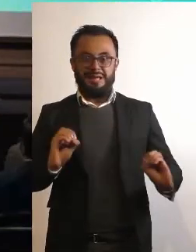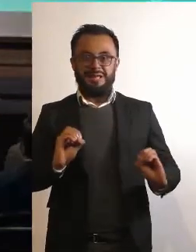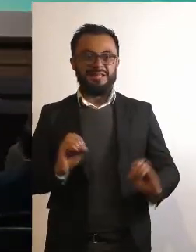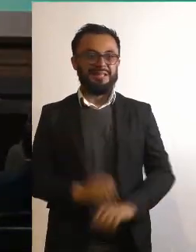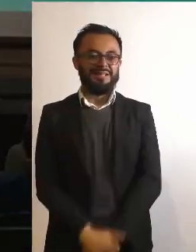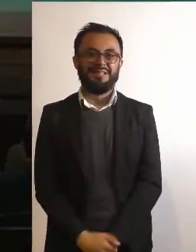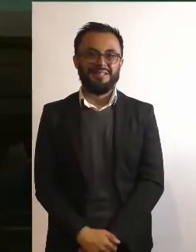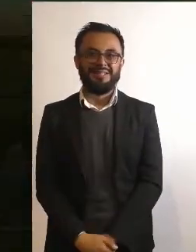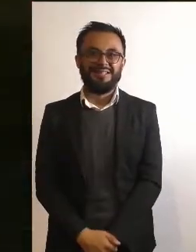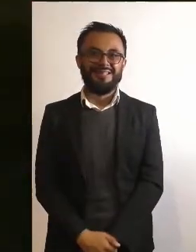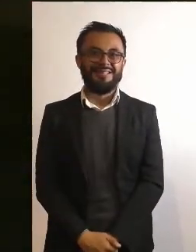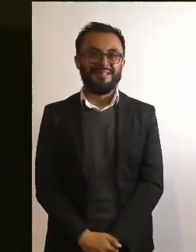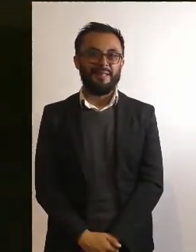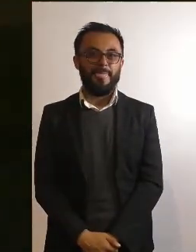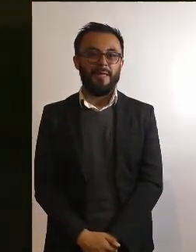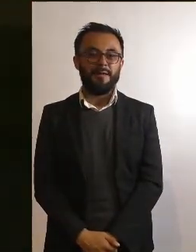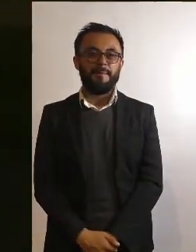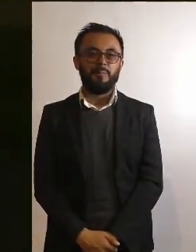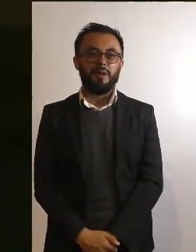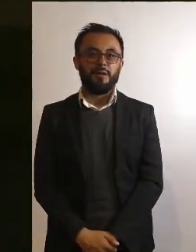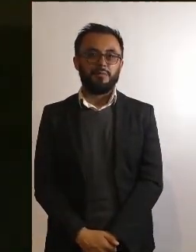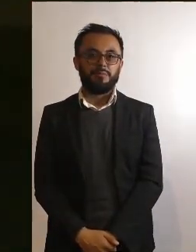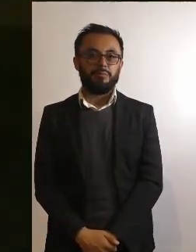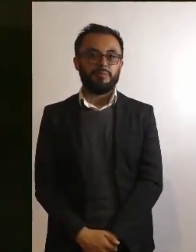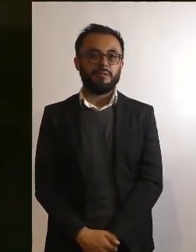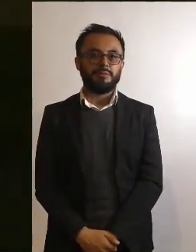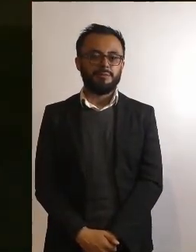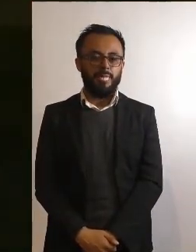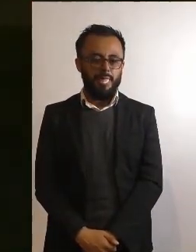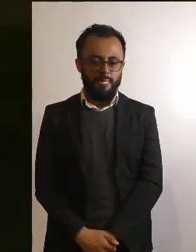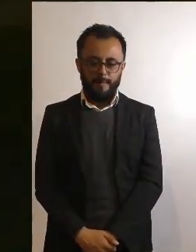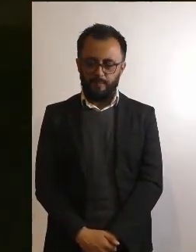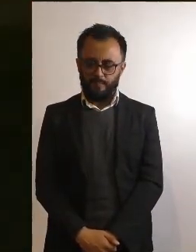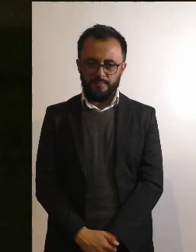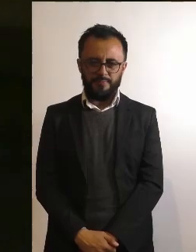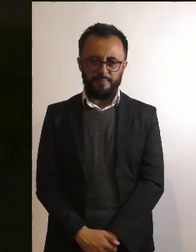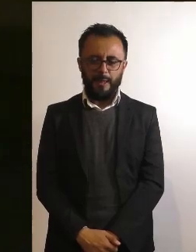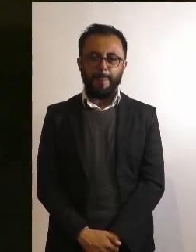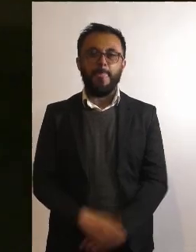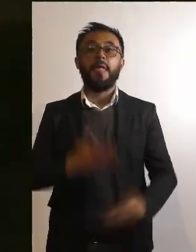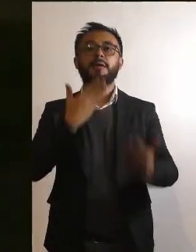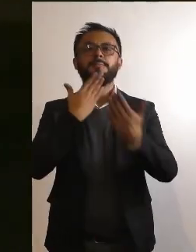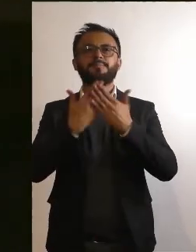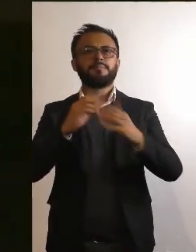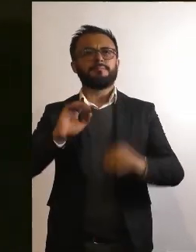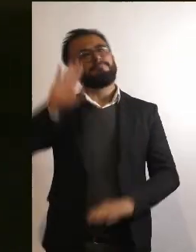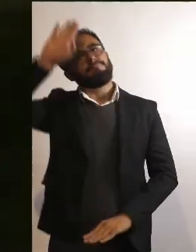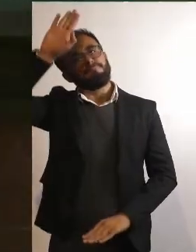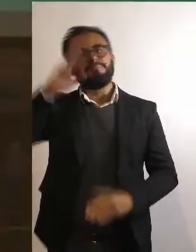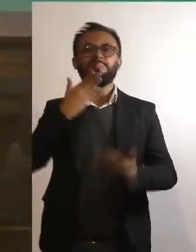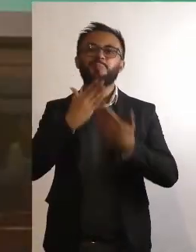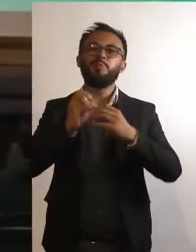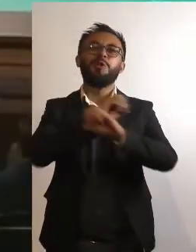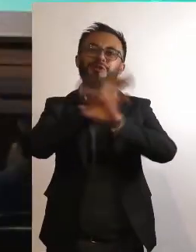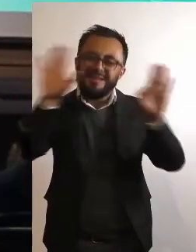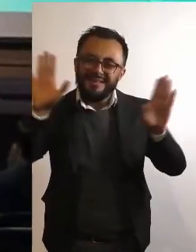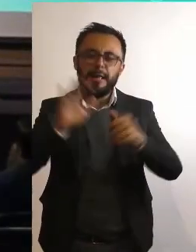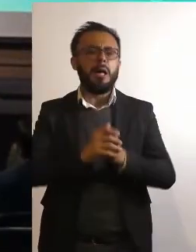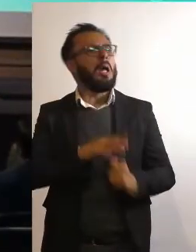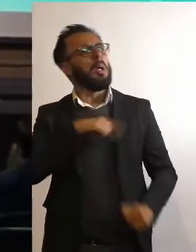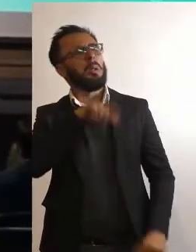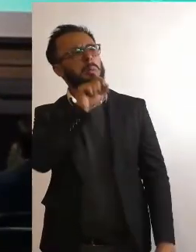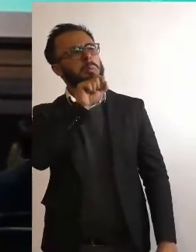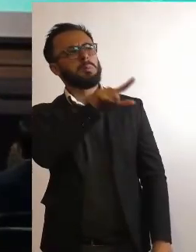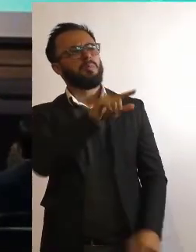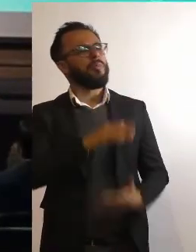Si no te... ¿Hay alguien? Sí. Buenos días. A mí me gustaría consultar cómo se le va a dar